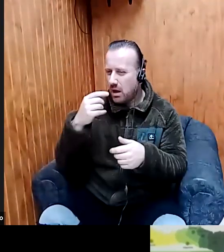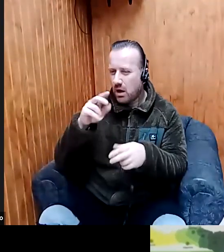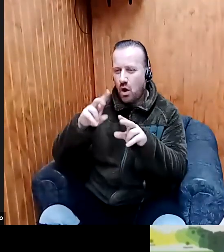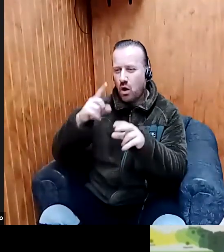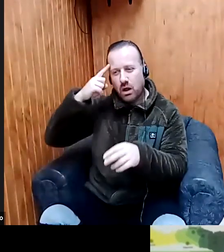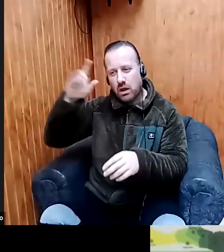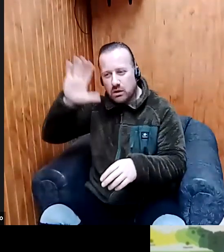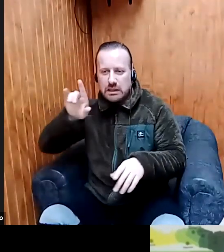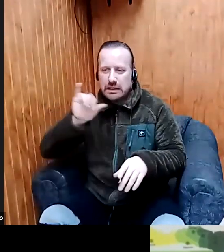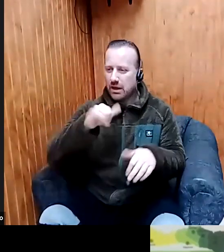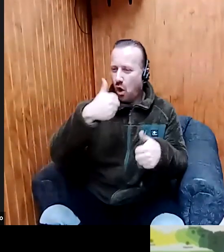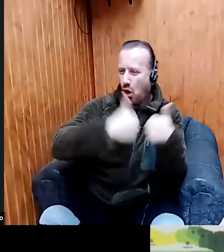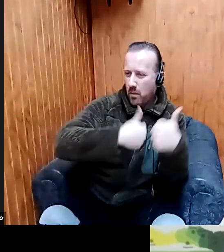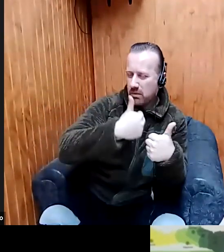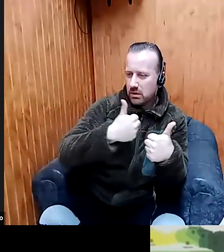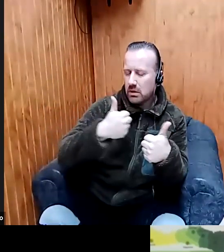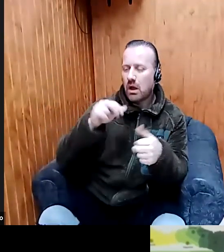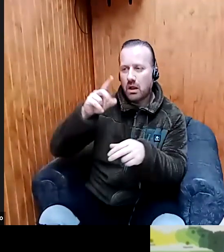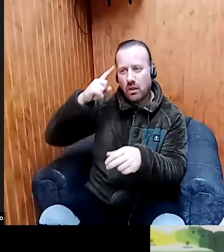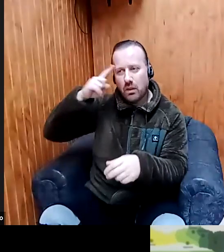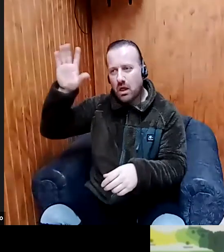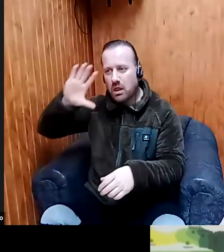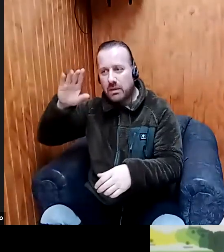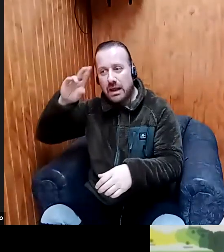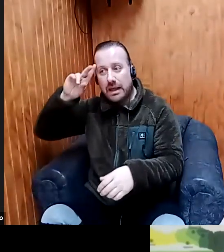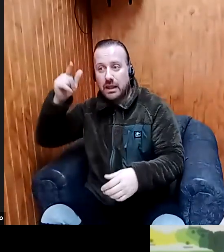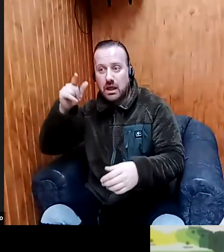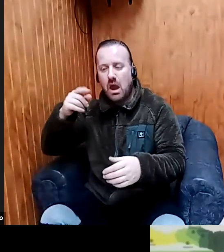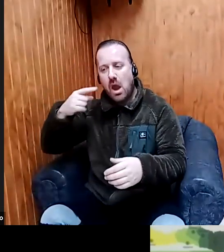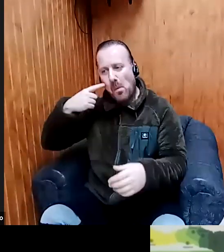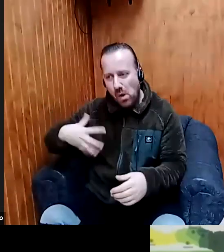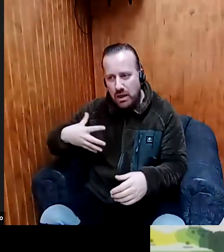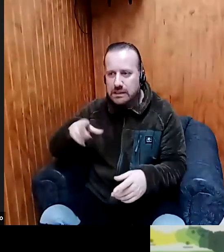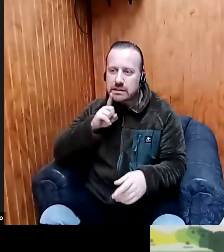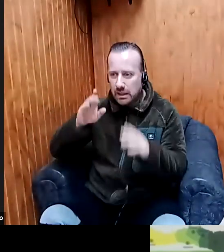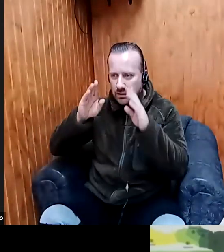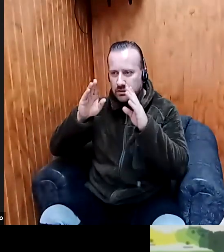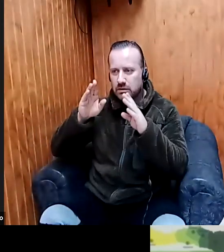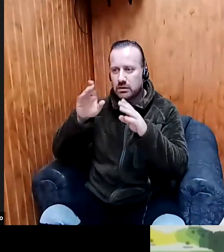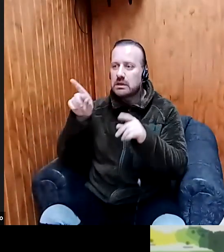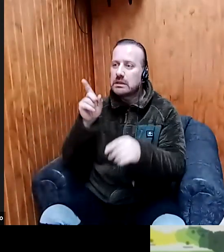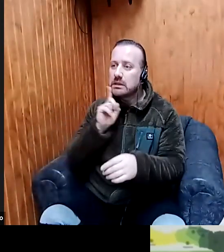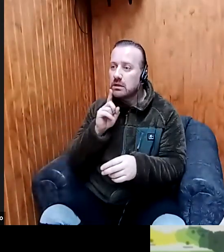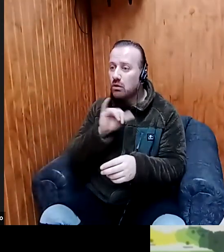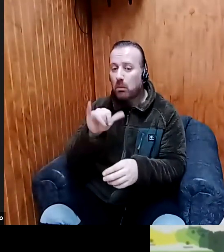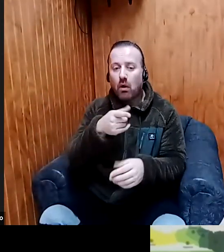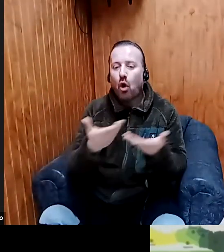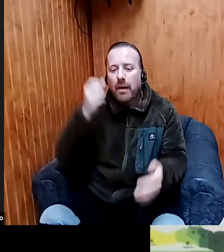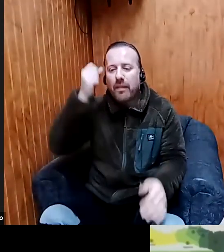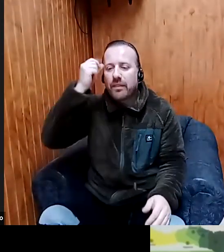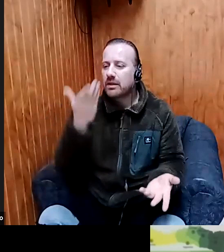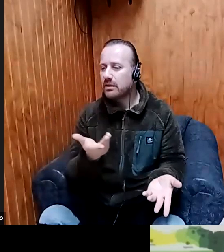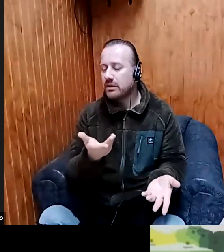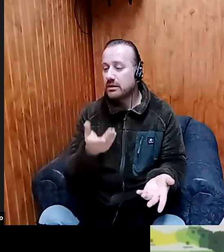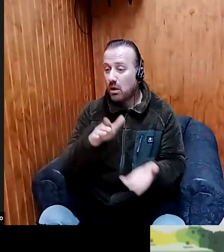los contenidos son imprescindibles. O sea, las ideas centrales de la ciencia tienen que estar, porque si no, el chico no puede entender nada. Si los chicos y